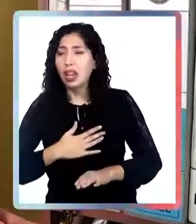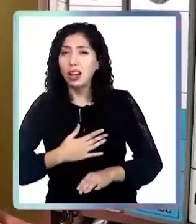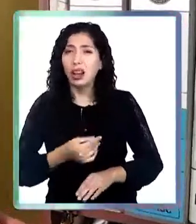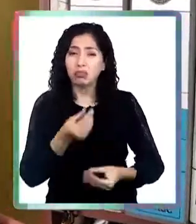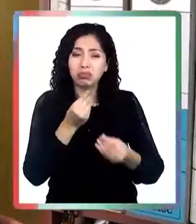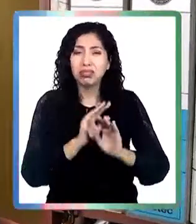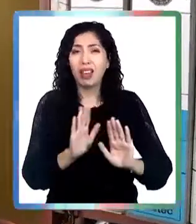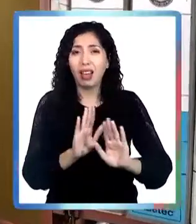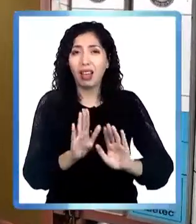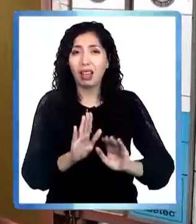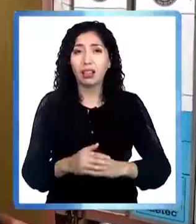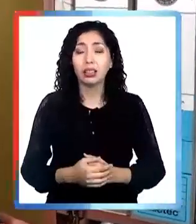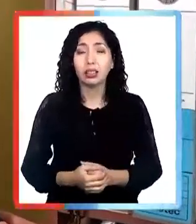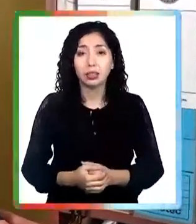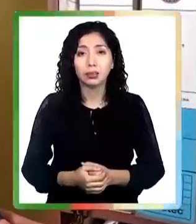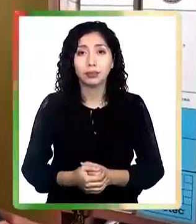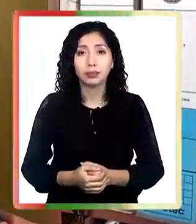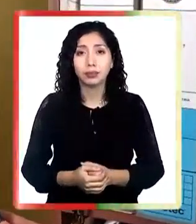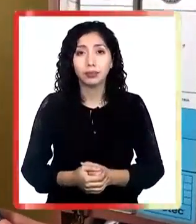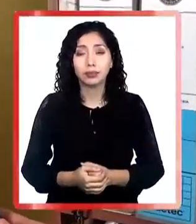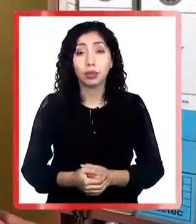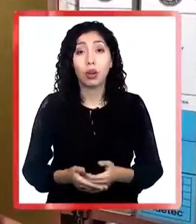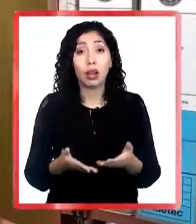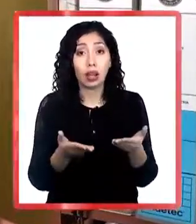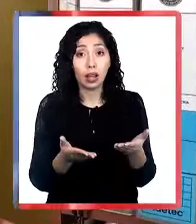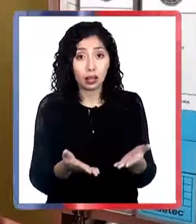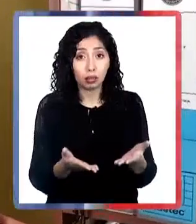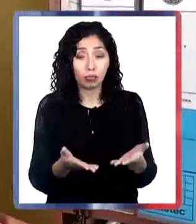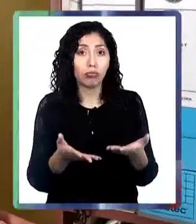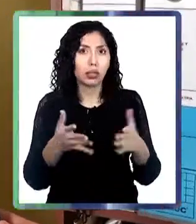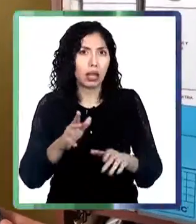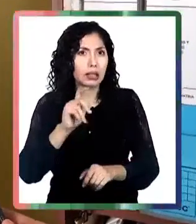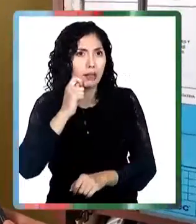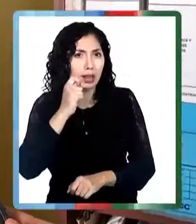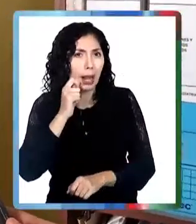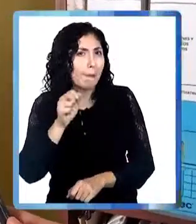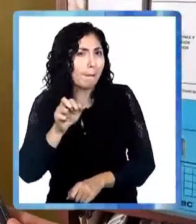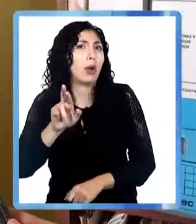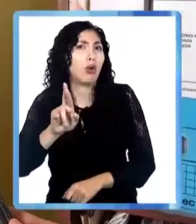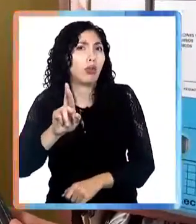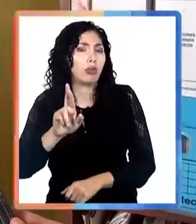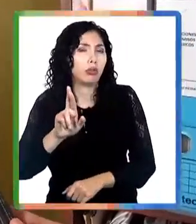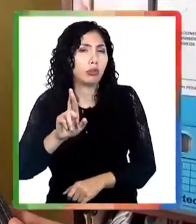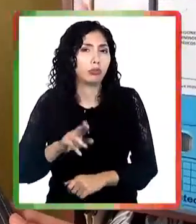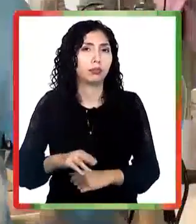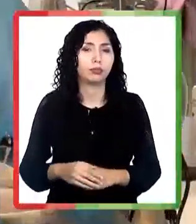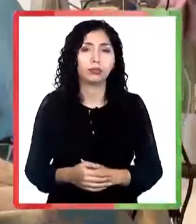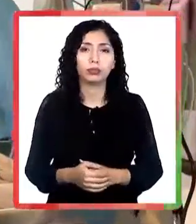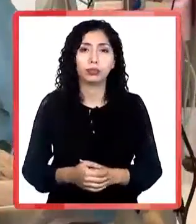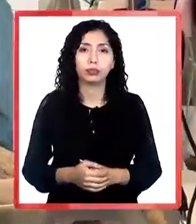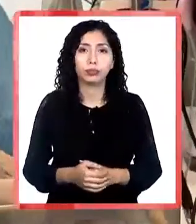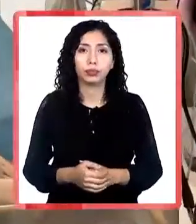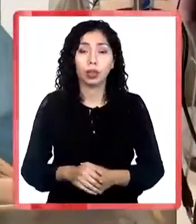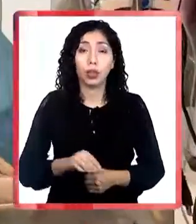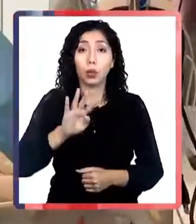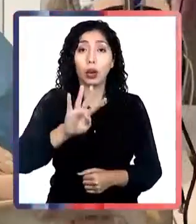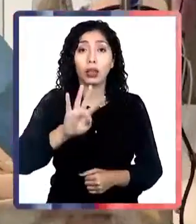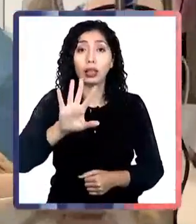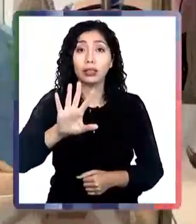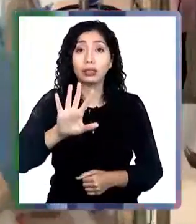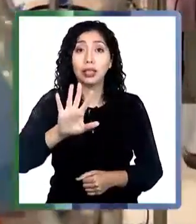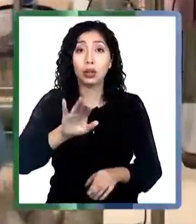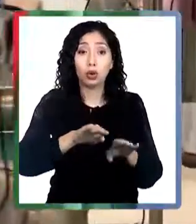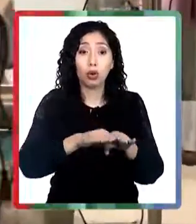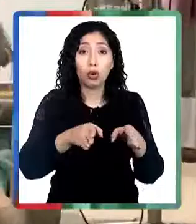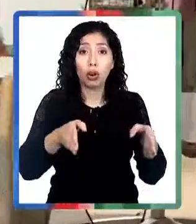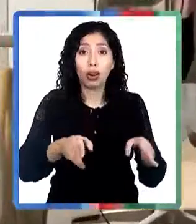dejan de alimentarse los mayores ya y eso condiciona ya un estado de empeoramiento las 45